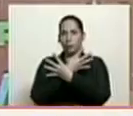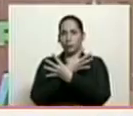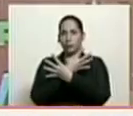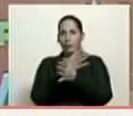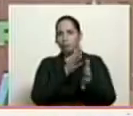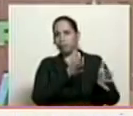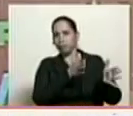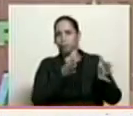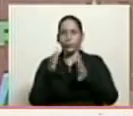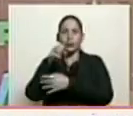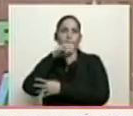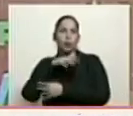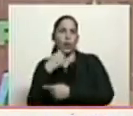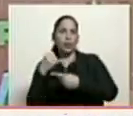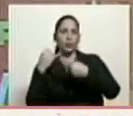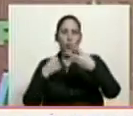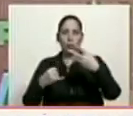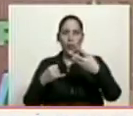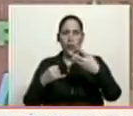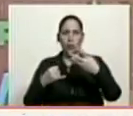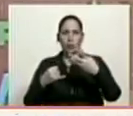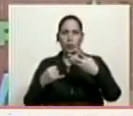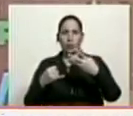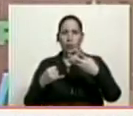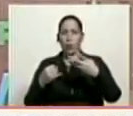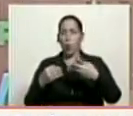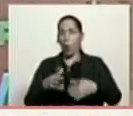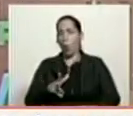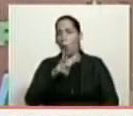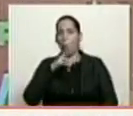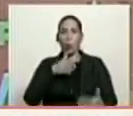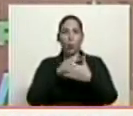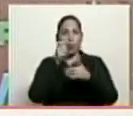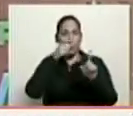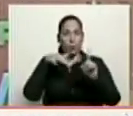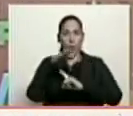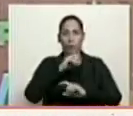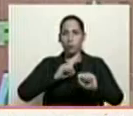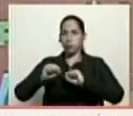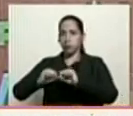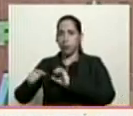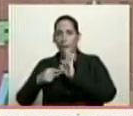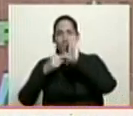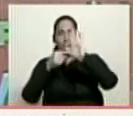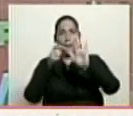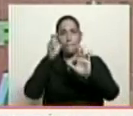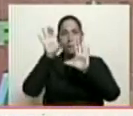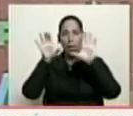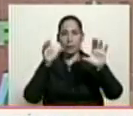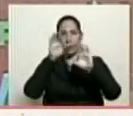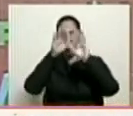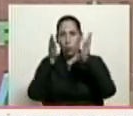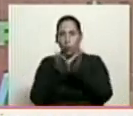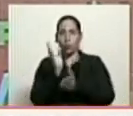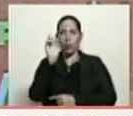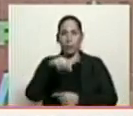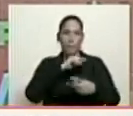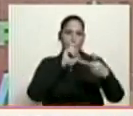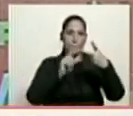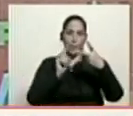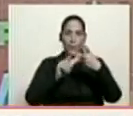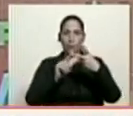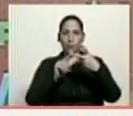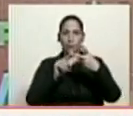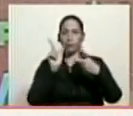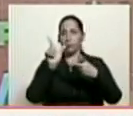la historia como un instrumento más perverso contra los pueblos y que esta acción servirá de ejemplo para los países del mundo. También entre las agendas destacaba la